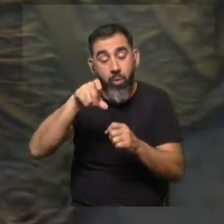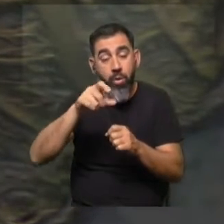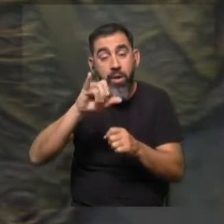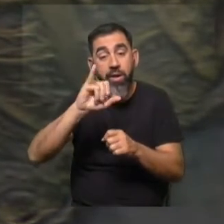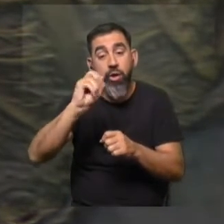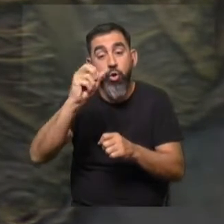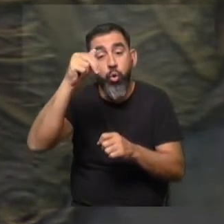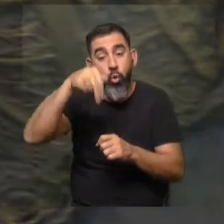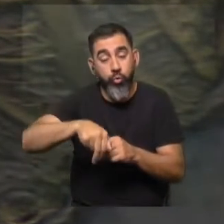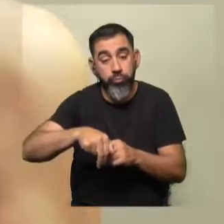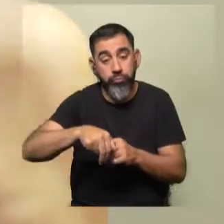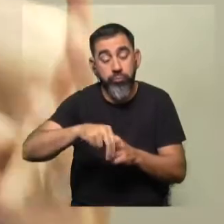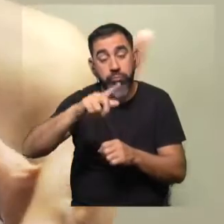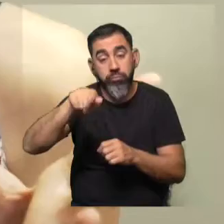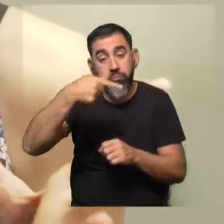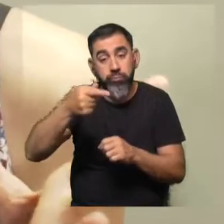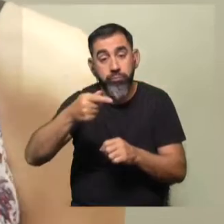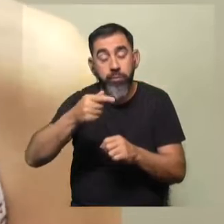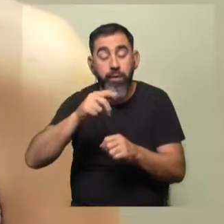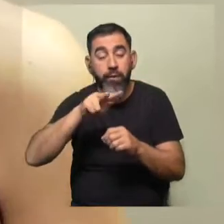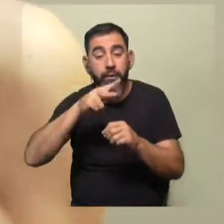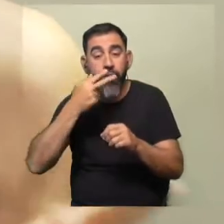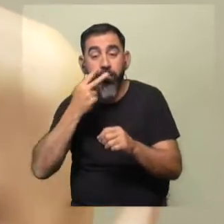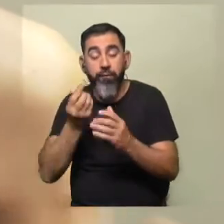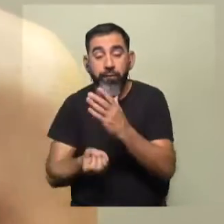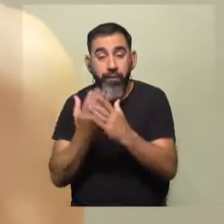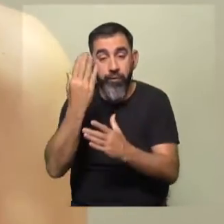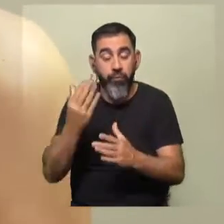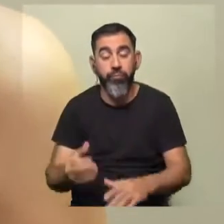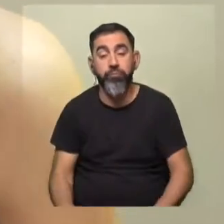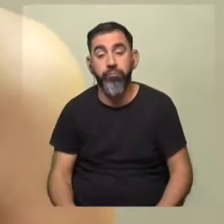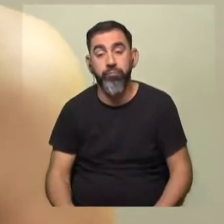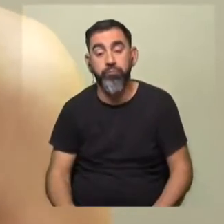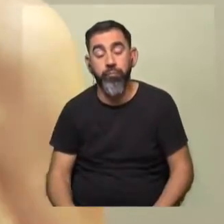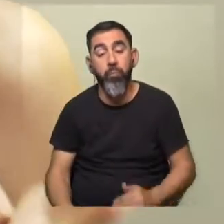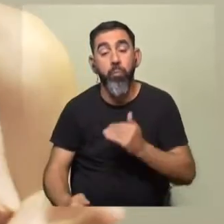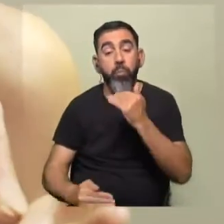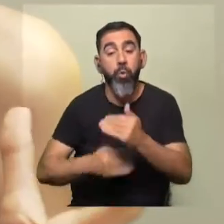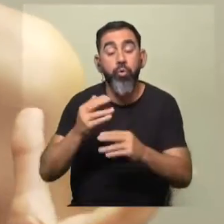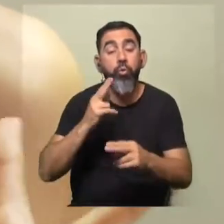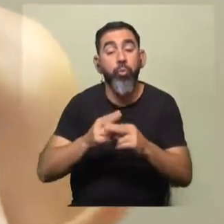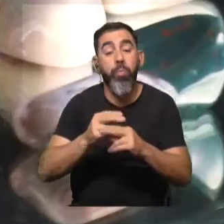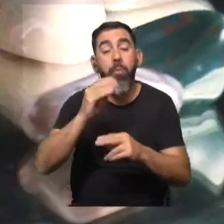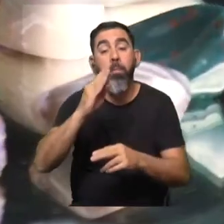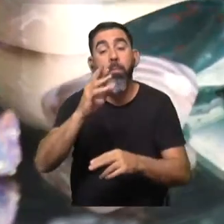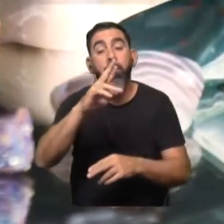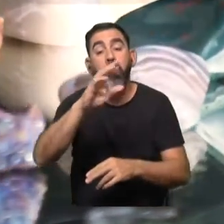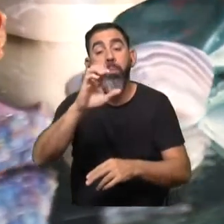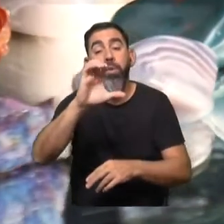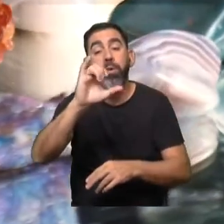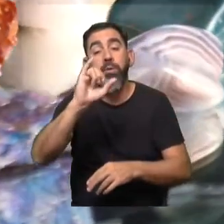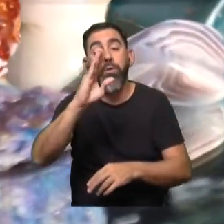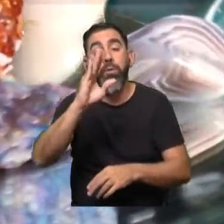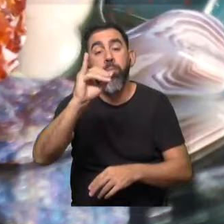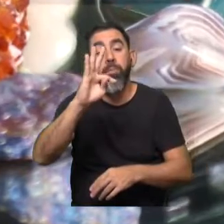iones que van a formar los cristales ahí. Se llama precipitación ese proceso de formación de los cristales.